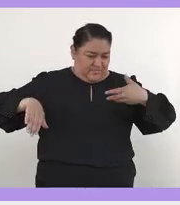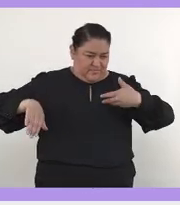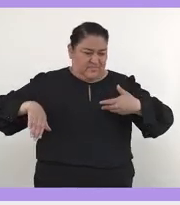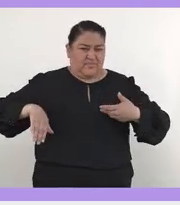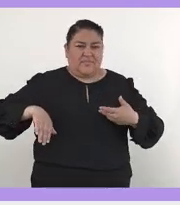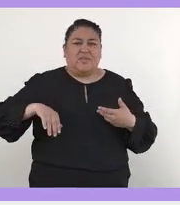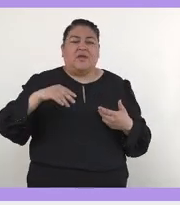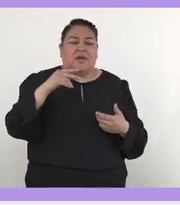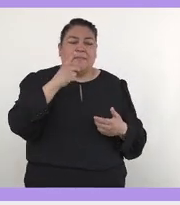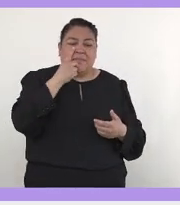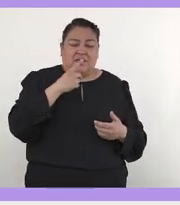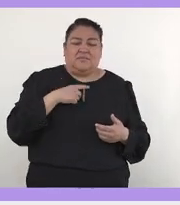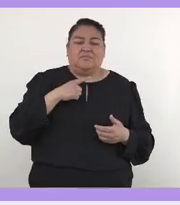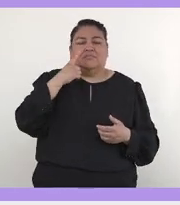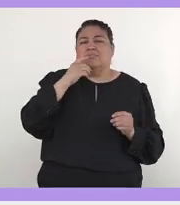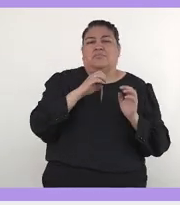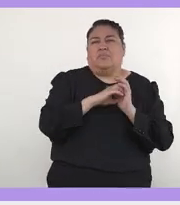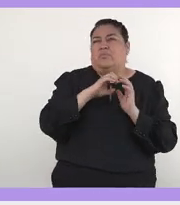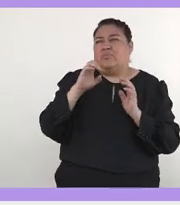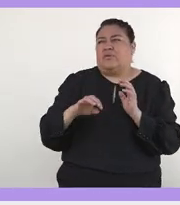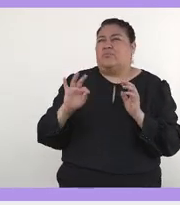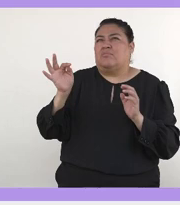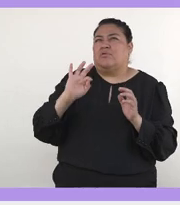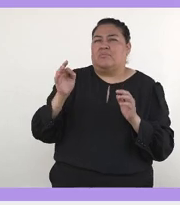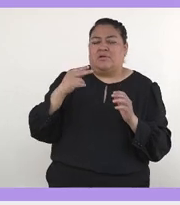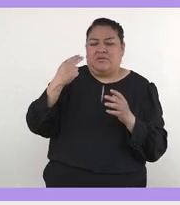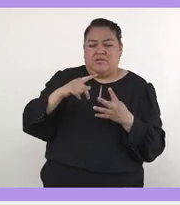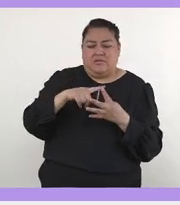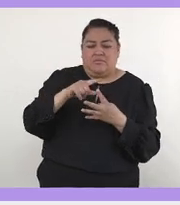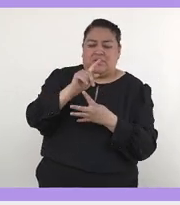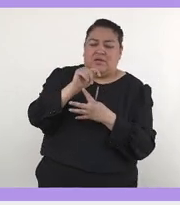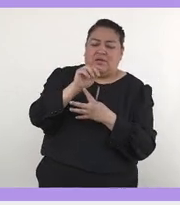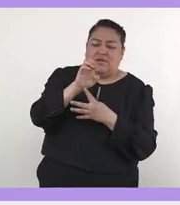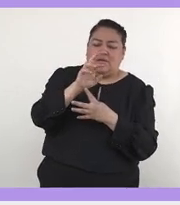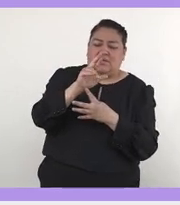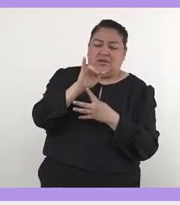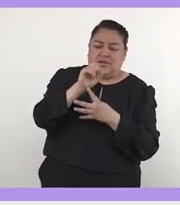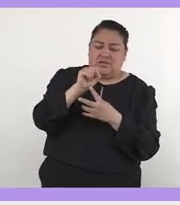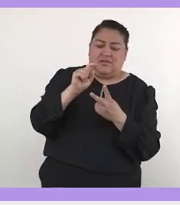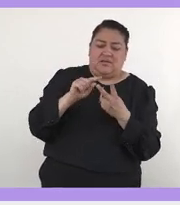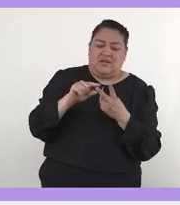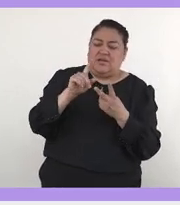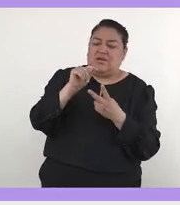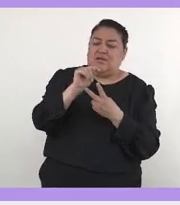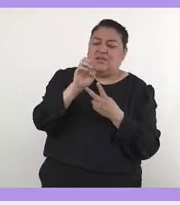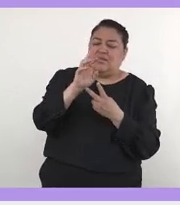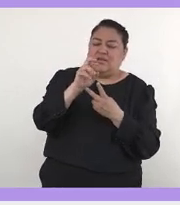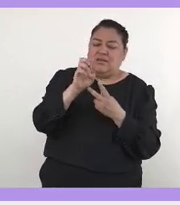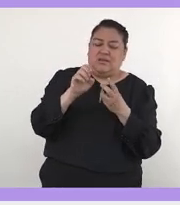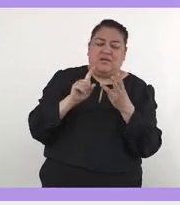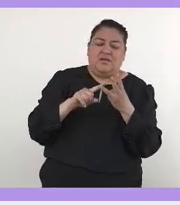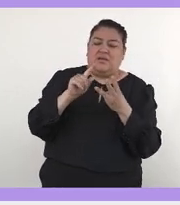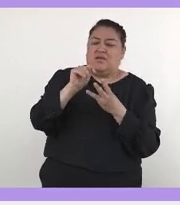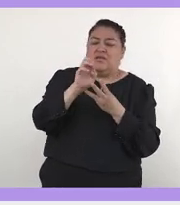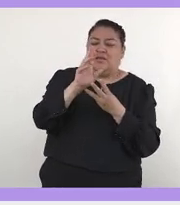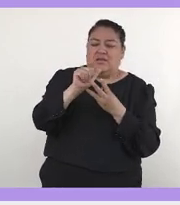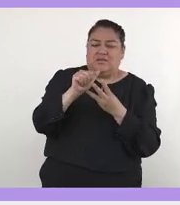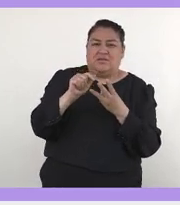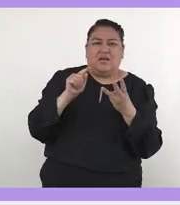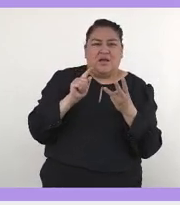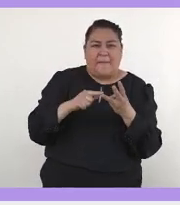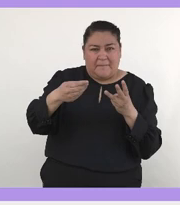dicen tengo Haz de cuenta se puede transformar en tres nombres Teresita Tere o Teresa y cuando me dicen